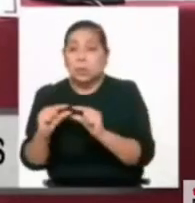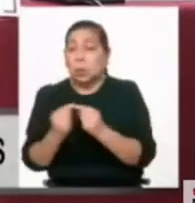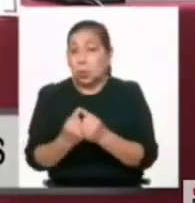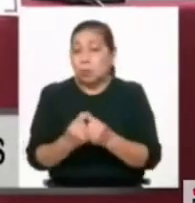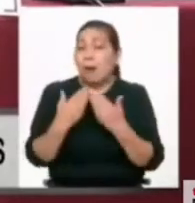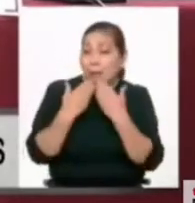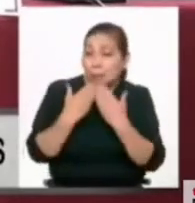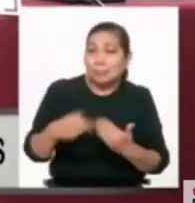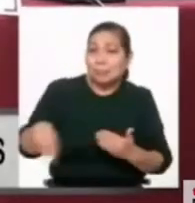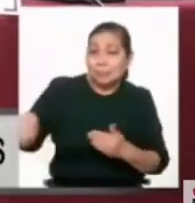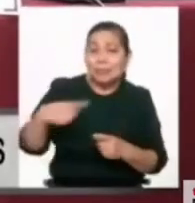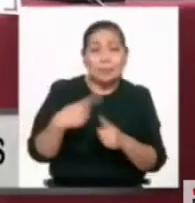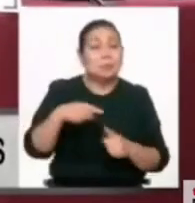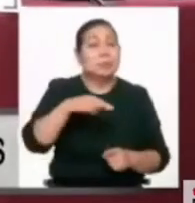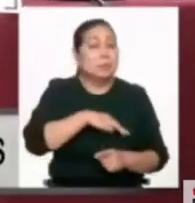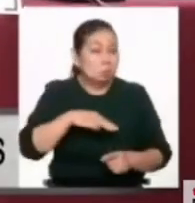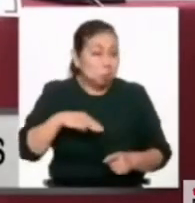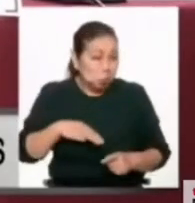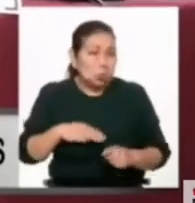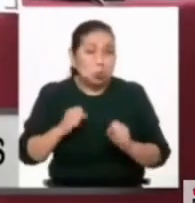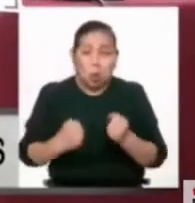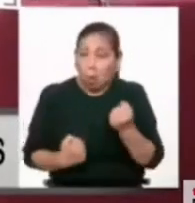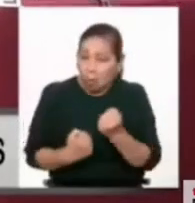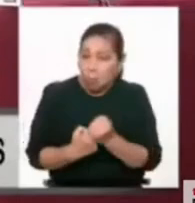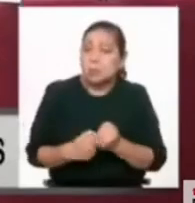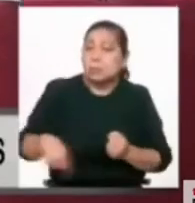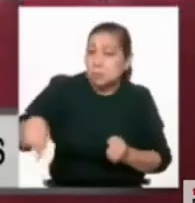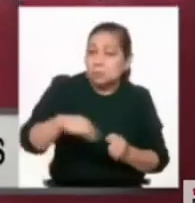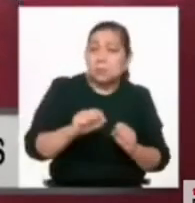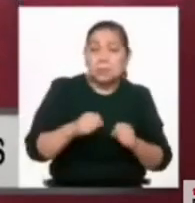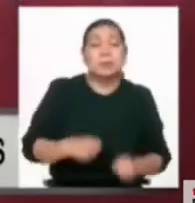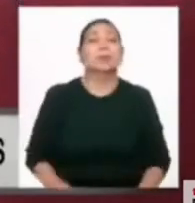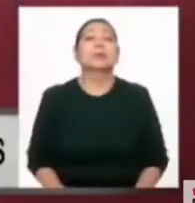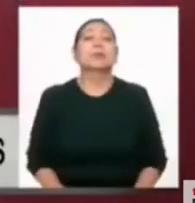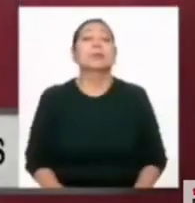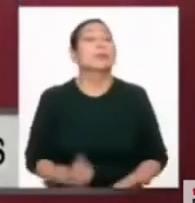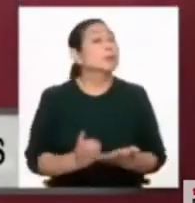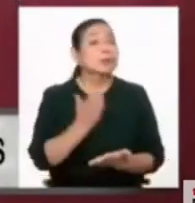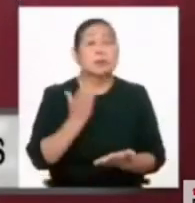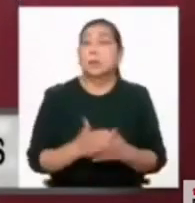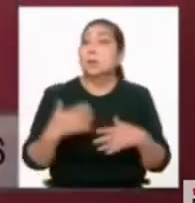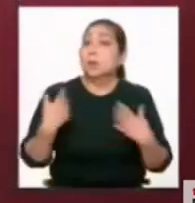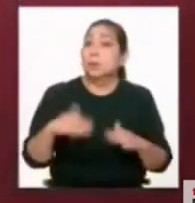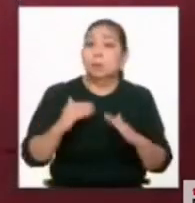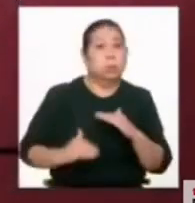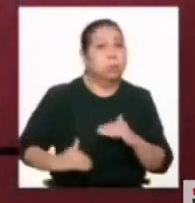multisectorial. Agradezco a los diferentes ministros que están apoyando este problema